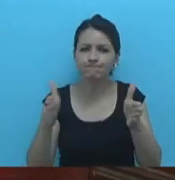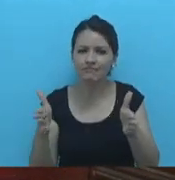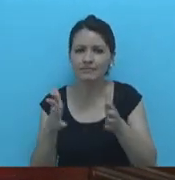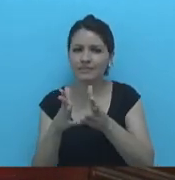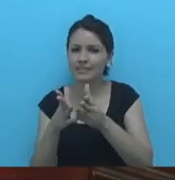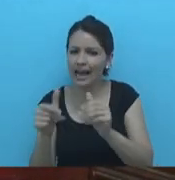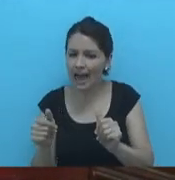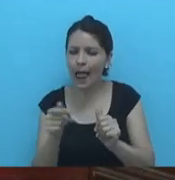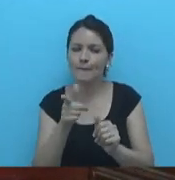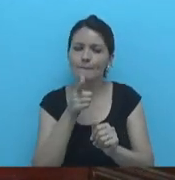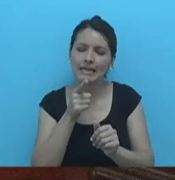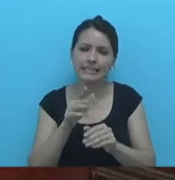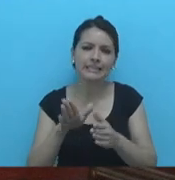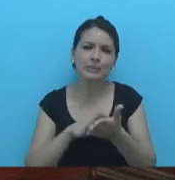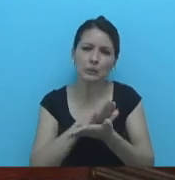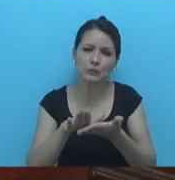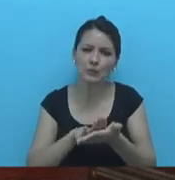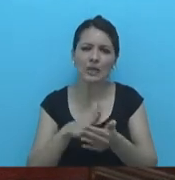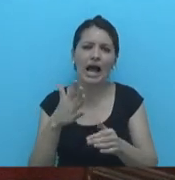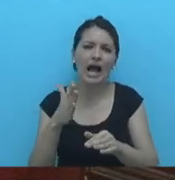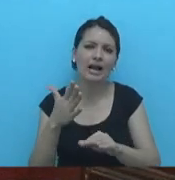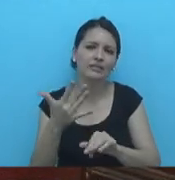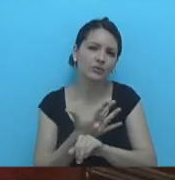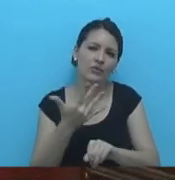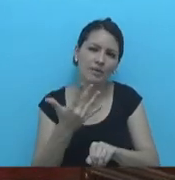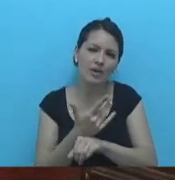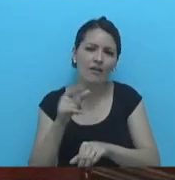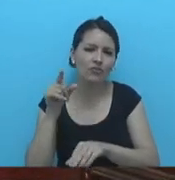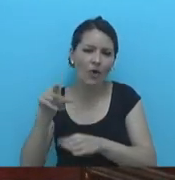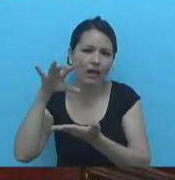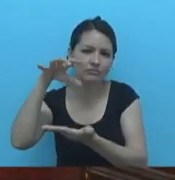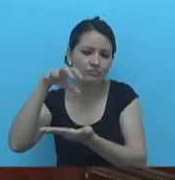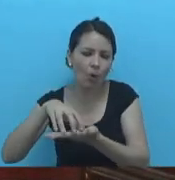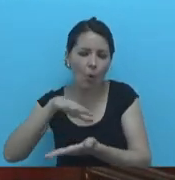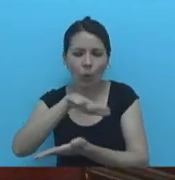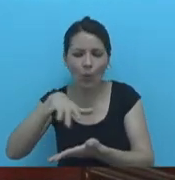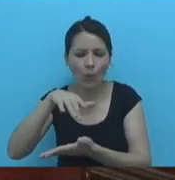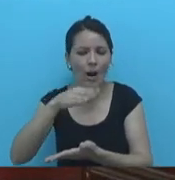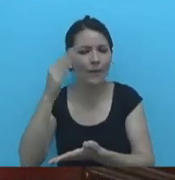dolor, establecer ahí un sitio de memoria, pero al mismo tiempo